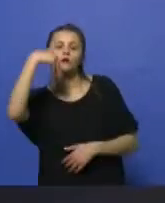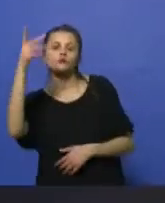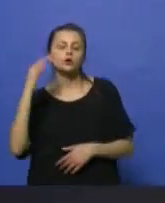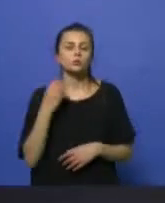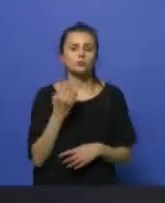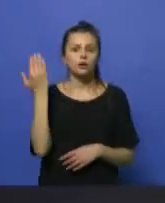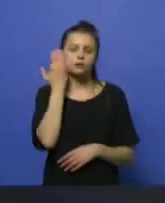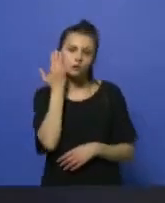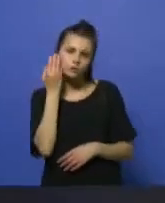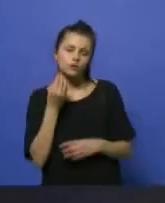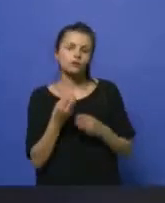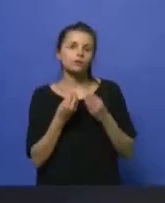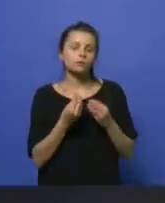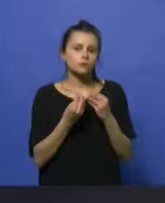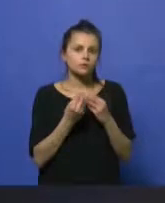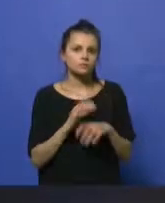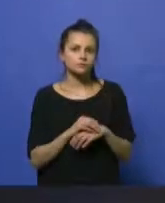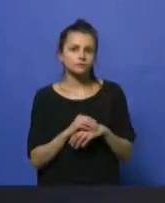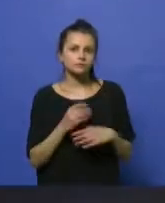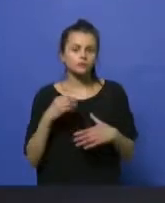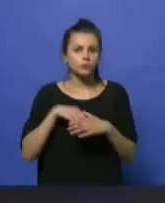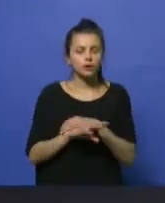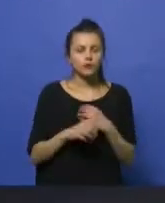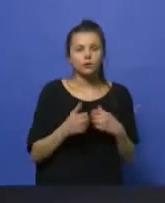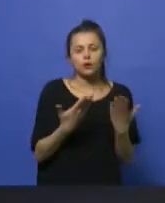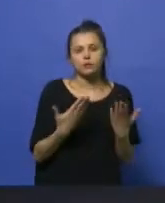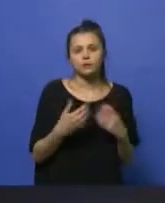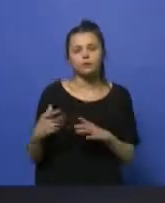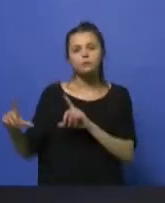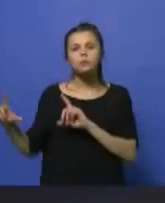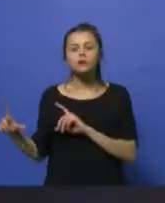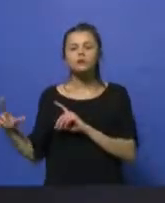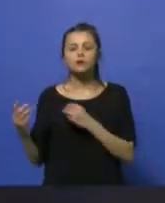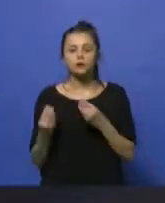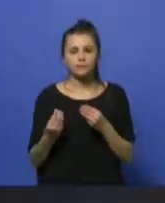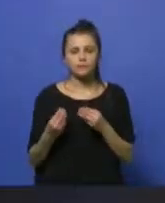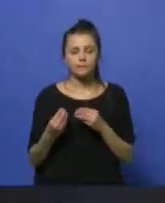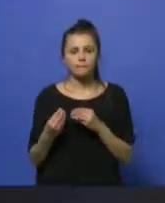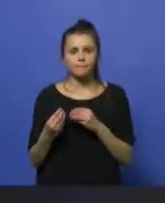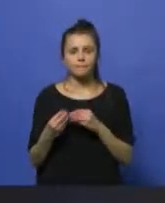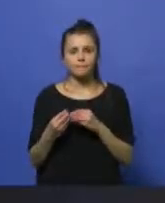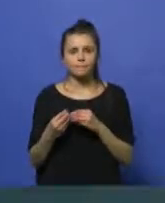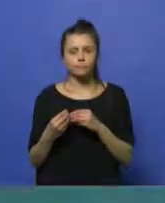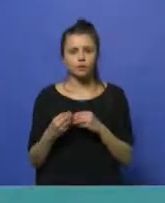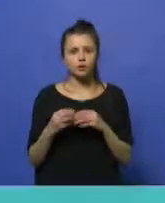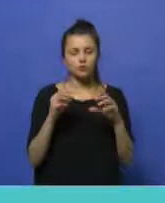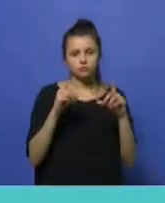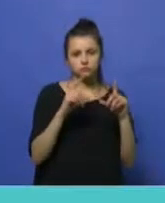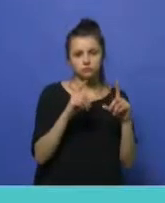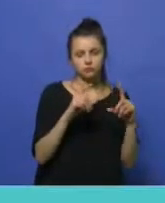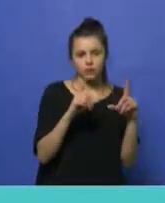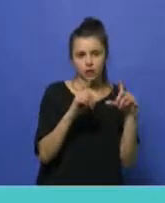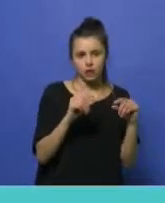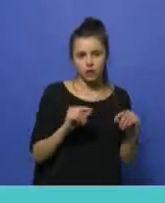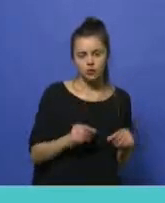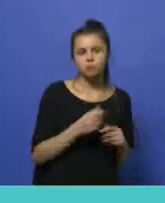Unidos, y vemos cuánto se puede ahorrar una persona si lo compra fuera del país. Tenemos placa para compartir, incluso aquí tenemos, podemos ver los datos para comparar